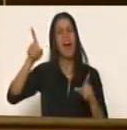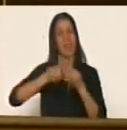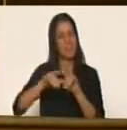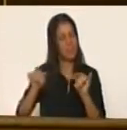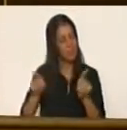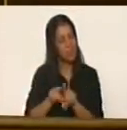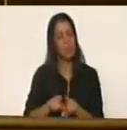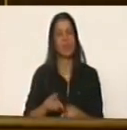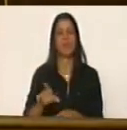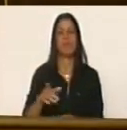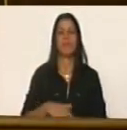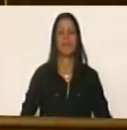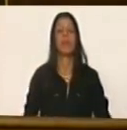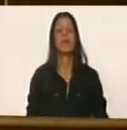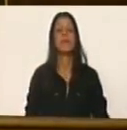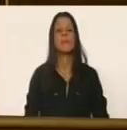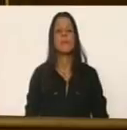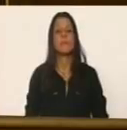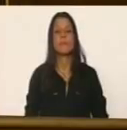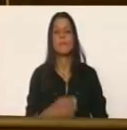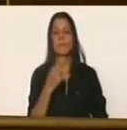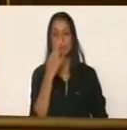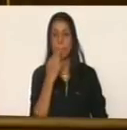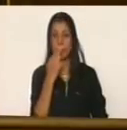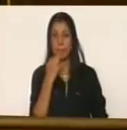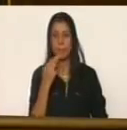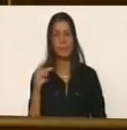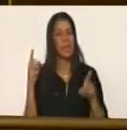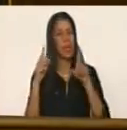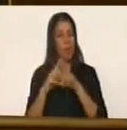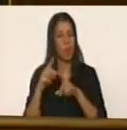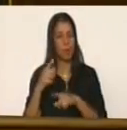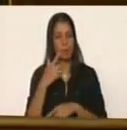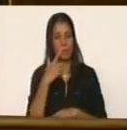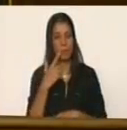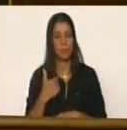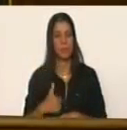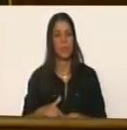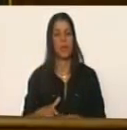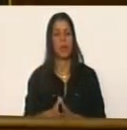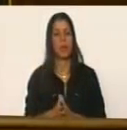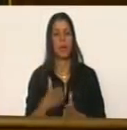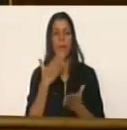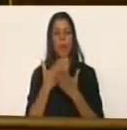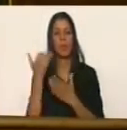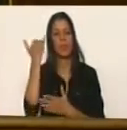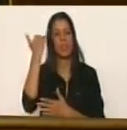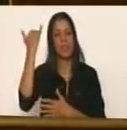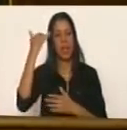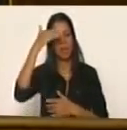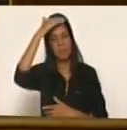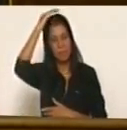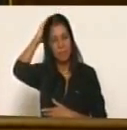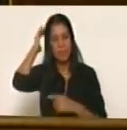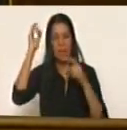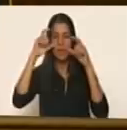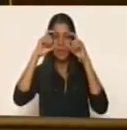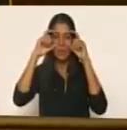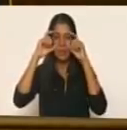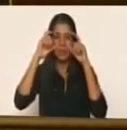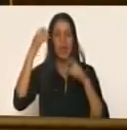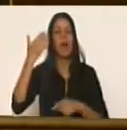reflexión. Entonces yo les digo que esta propuesta, constituyente Ameliach, realmente es muy pertinente